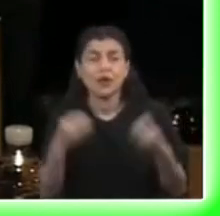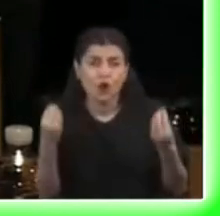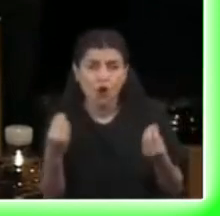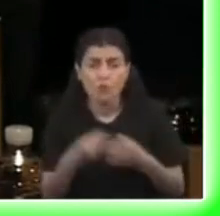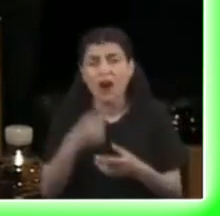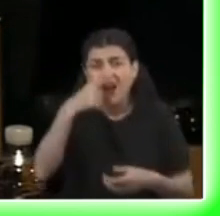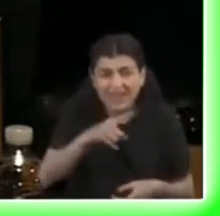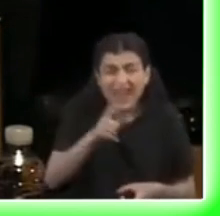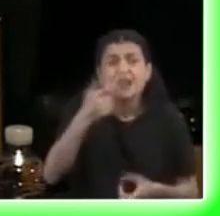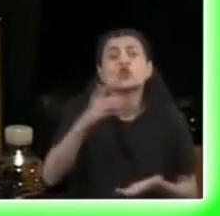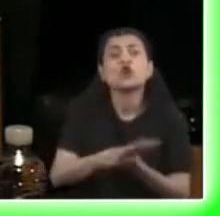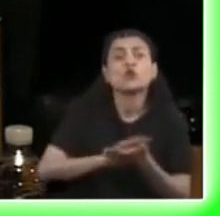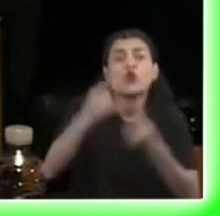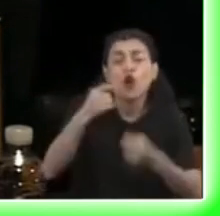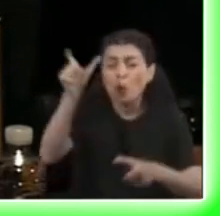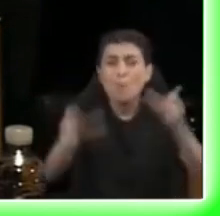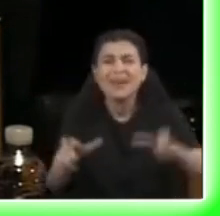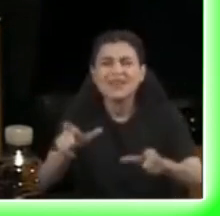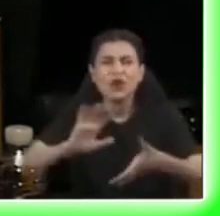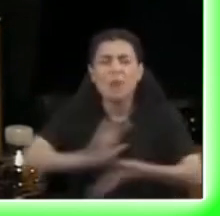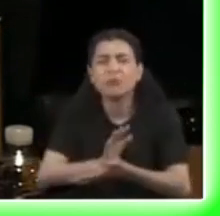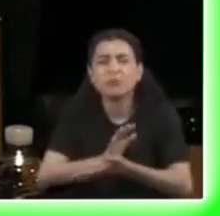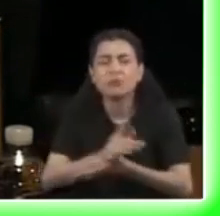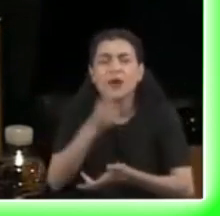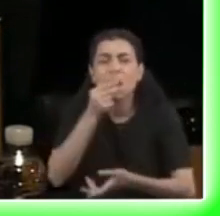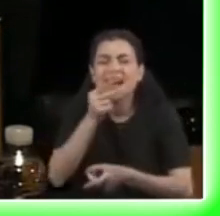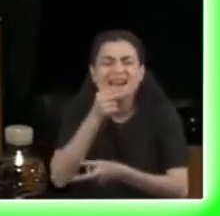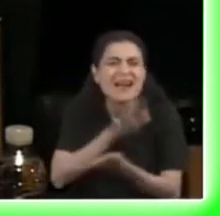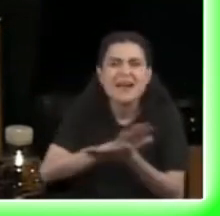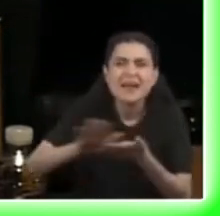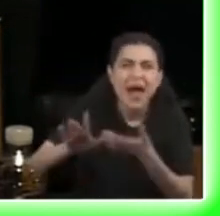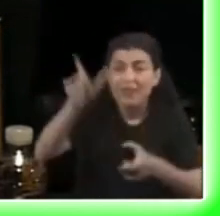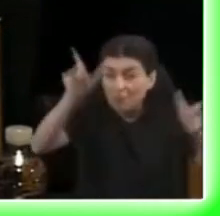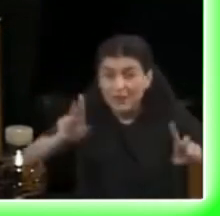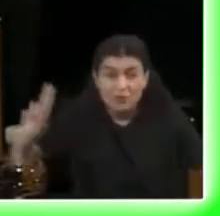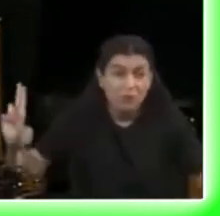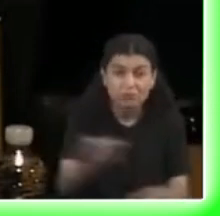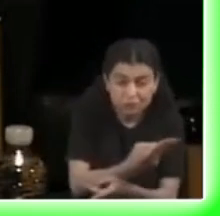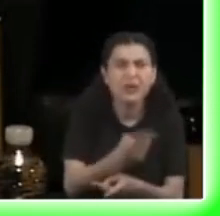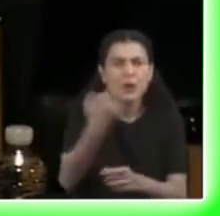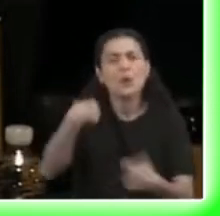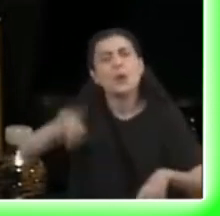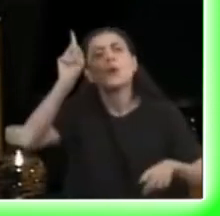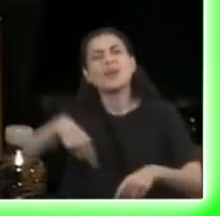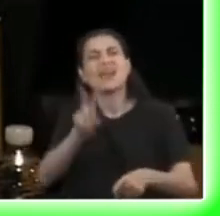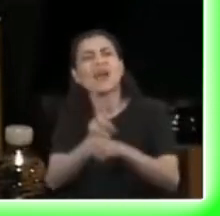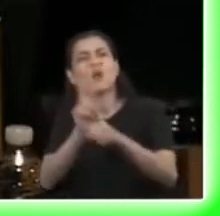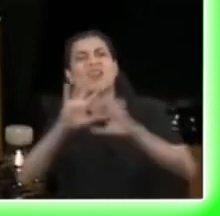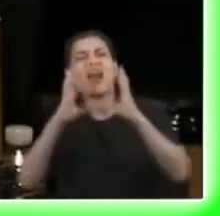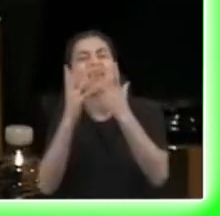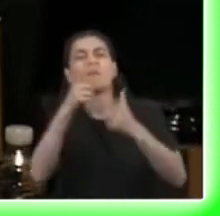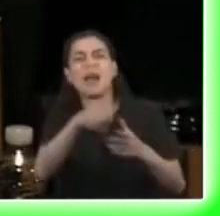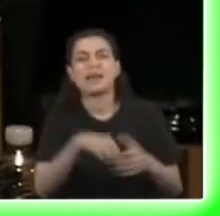humana. Digo, hay que ser demente para llegar a ese nivel de locura. Y todo